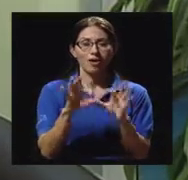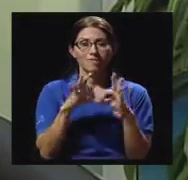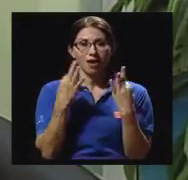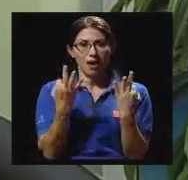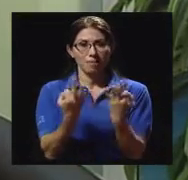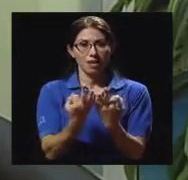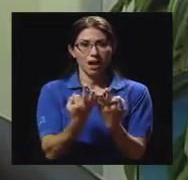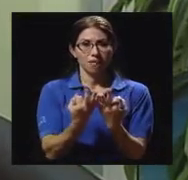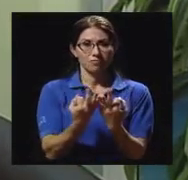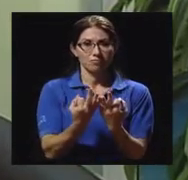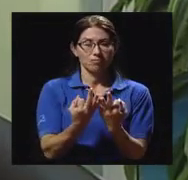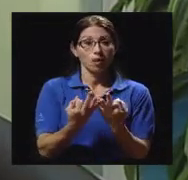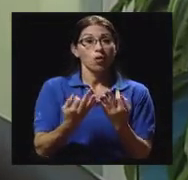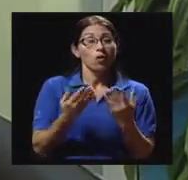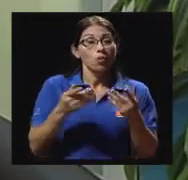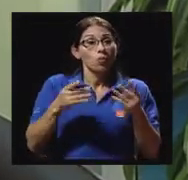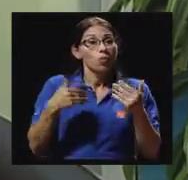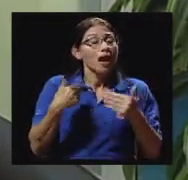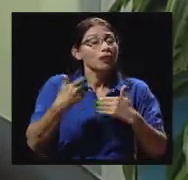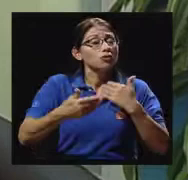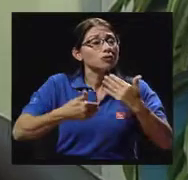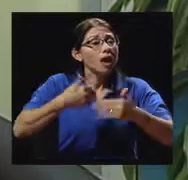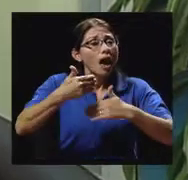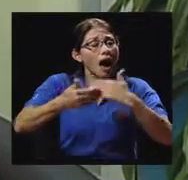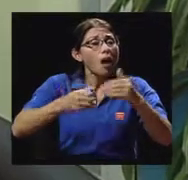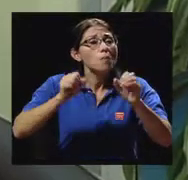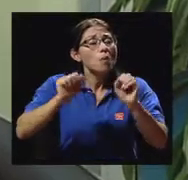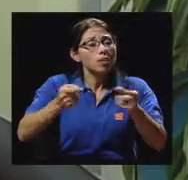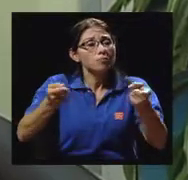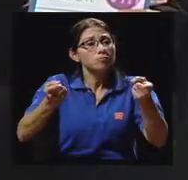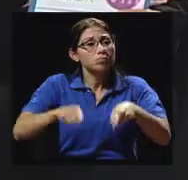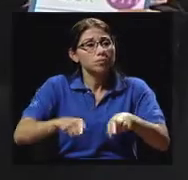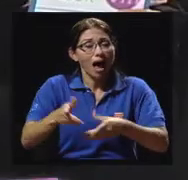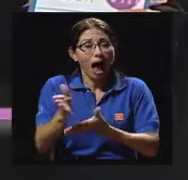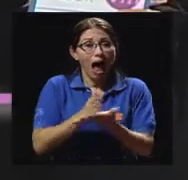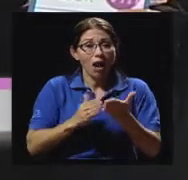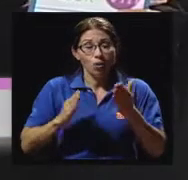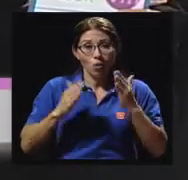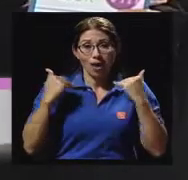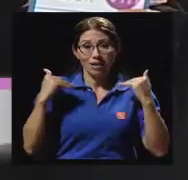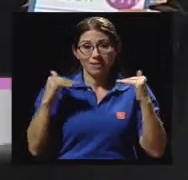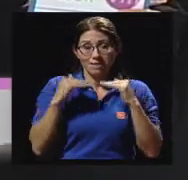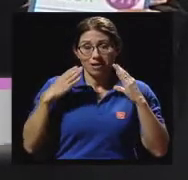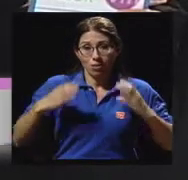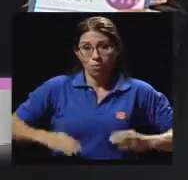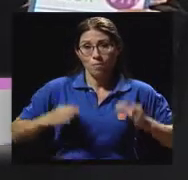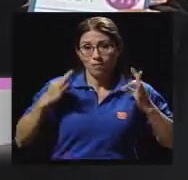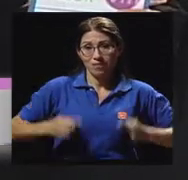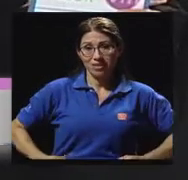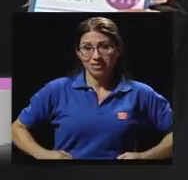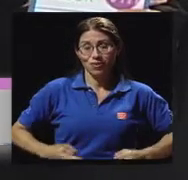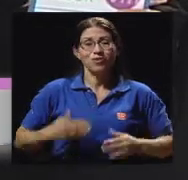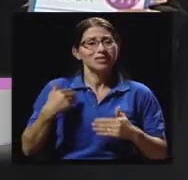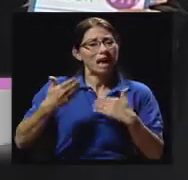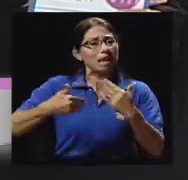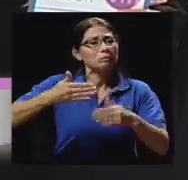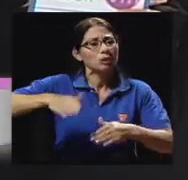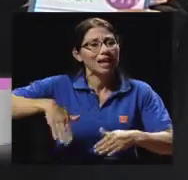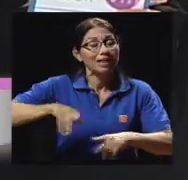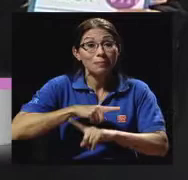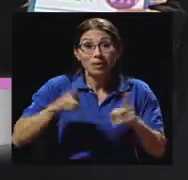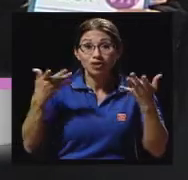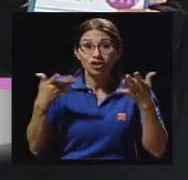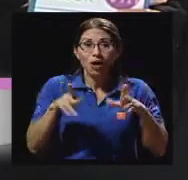hasta muy tarde que se provocan las consecuencias físicas. Pero si ya una persona está teniendo problemas en la